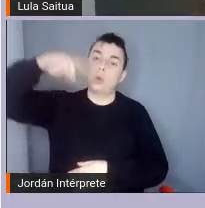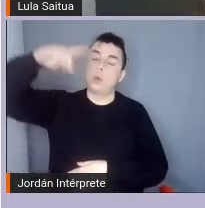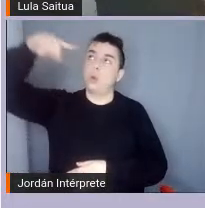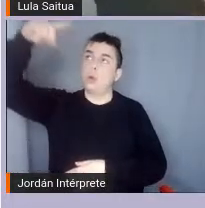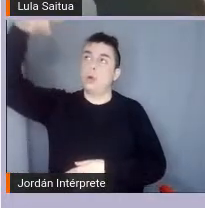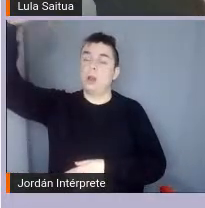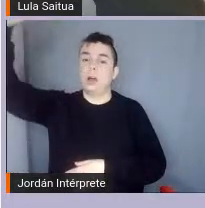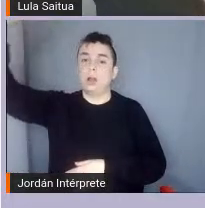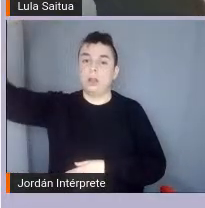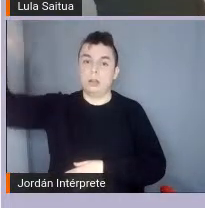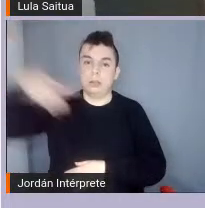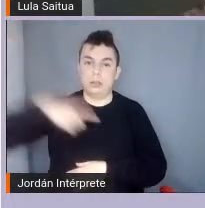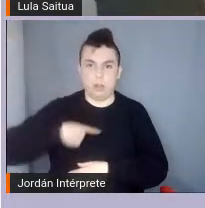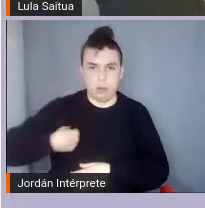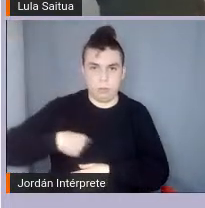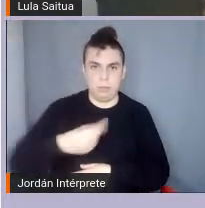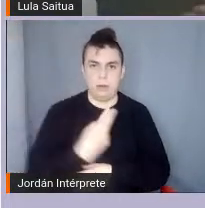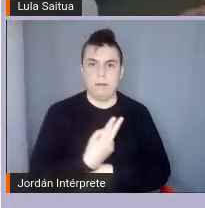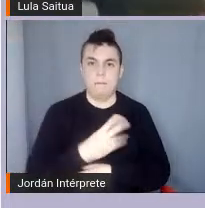Valentina,